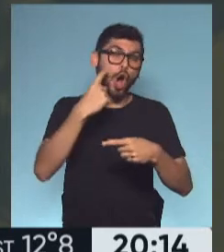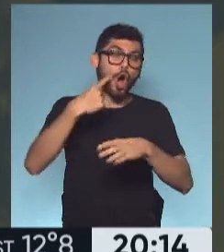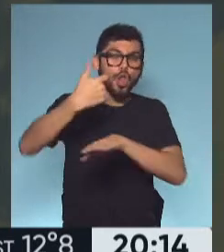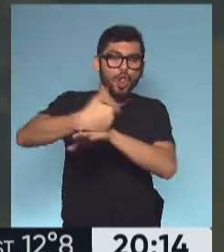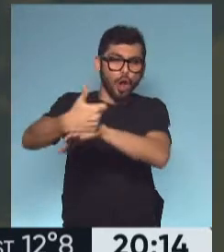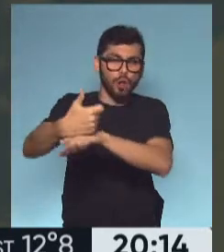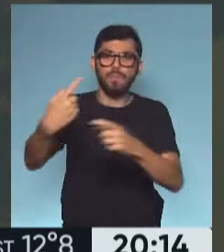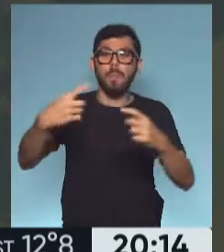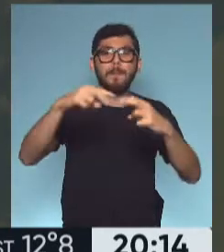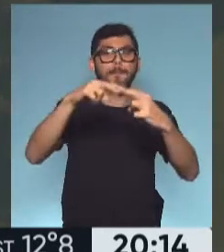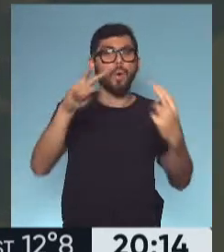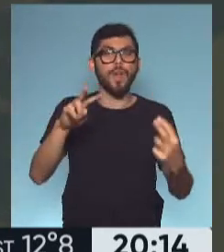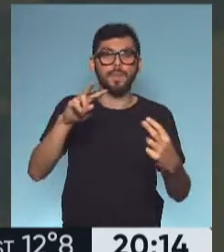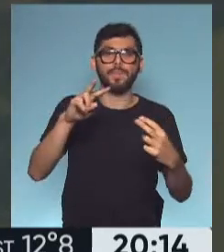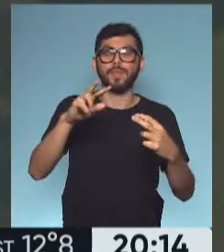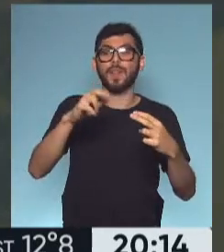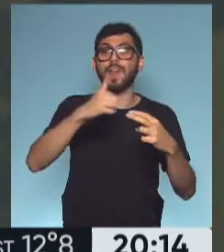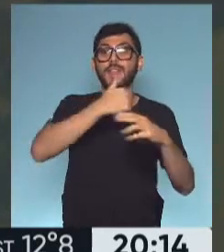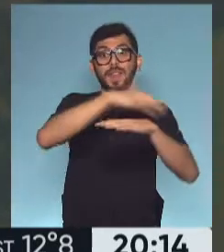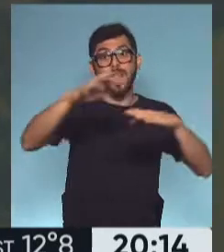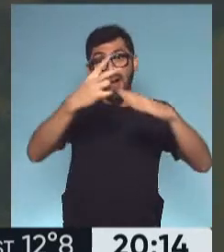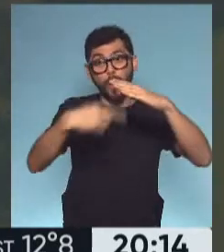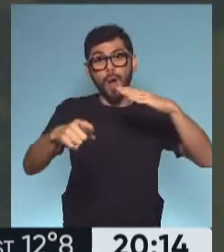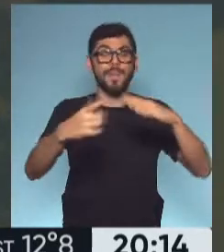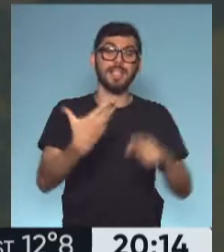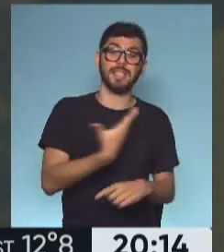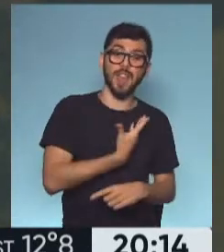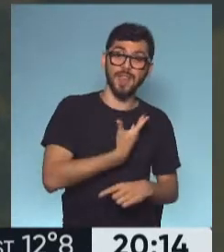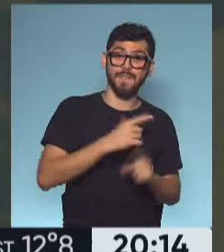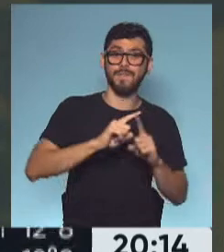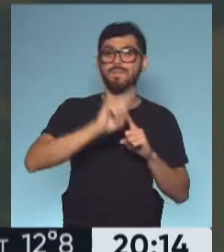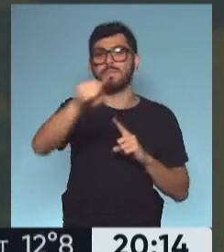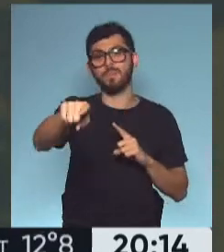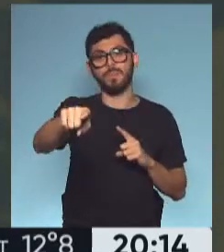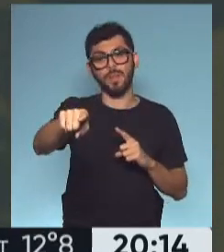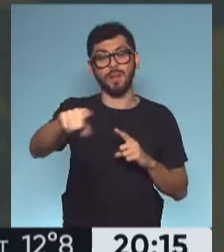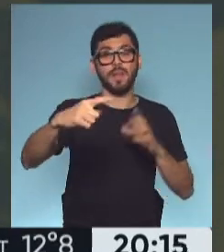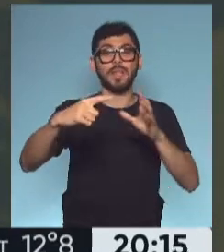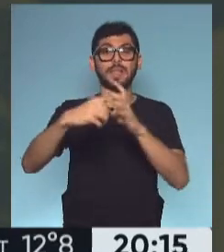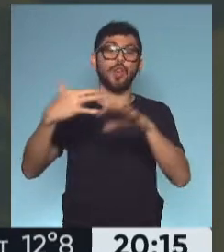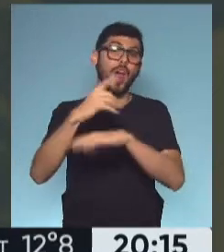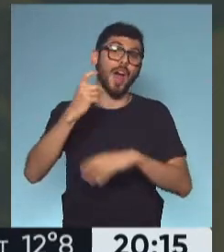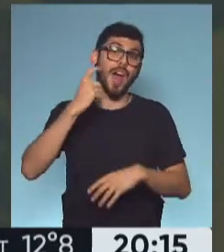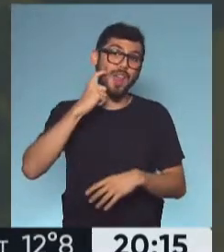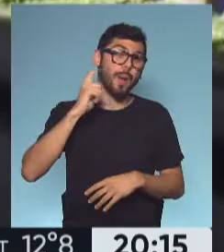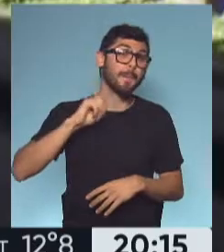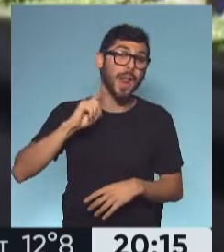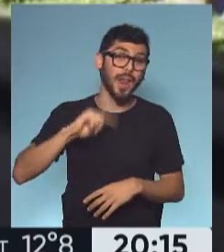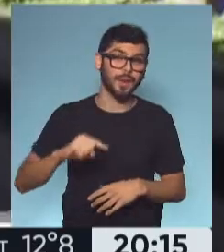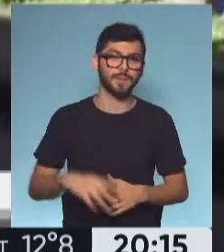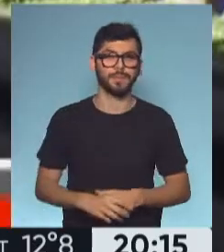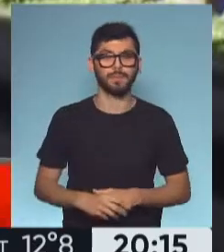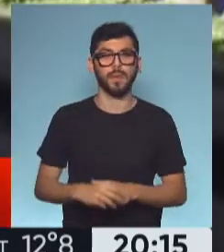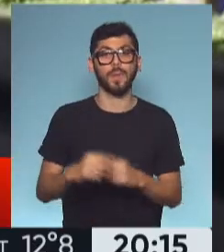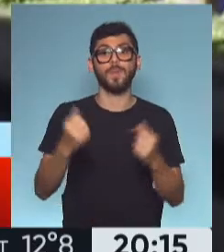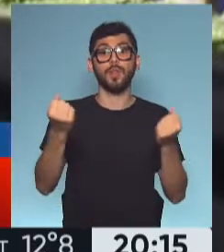peaje del puente subfluvial que une a Santa Fe con la ciudad entrerriana de Paraná. El